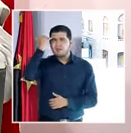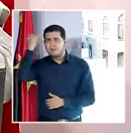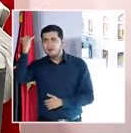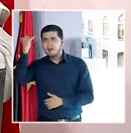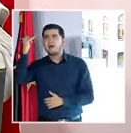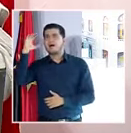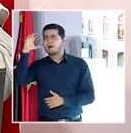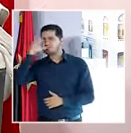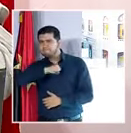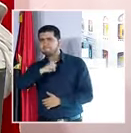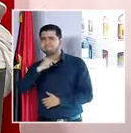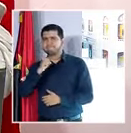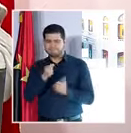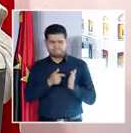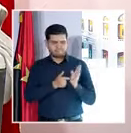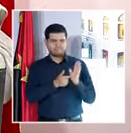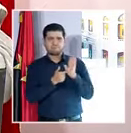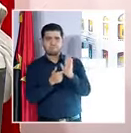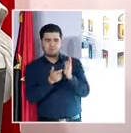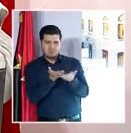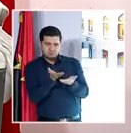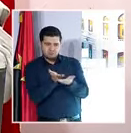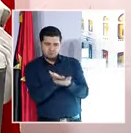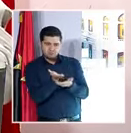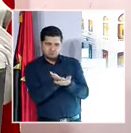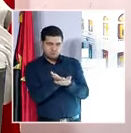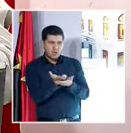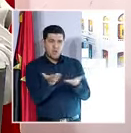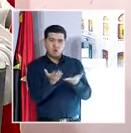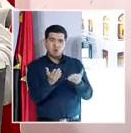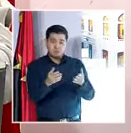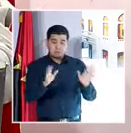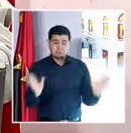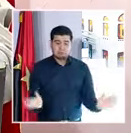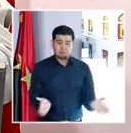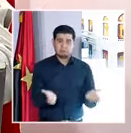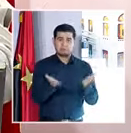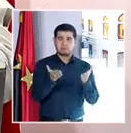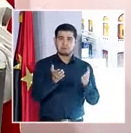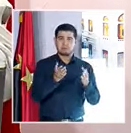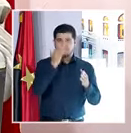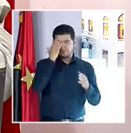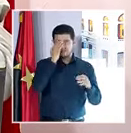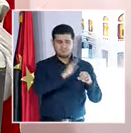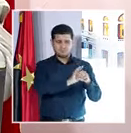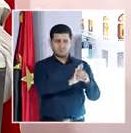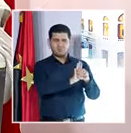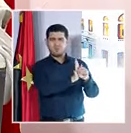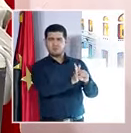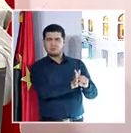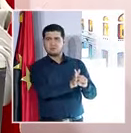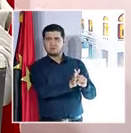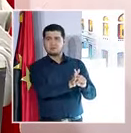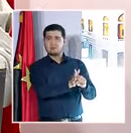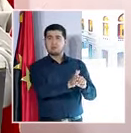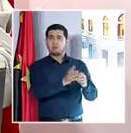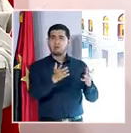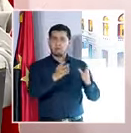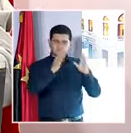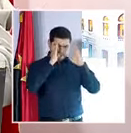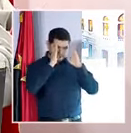del departamento en medio de la pandemia, para poder atender las afectaciones y lograr sacar